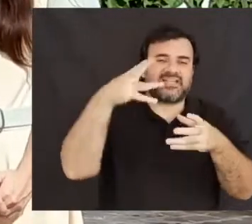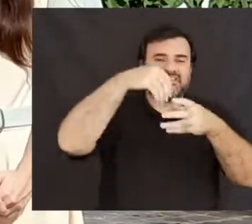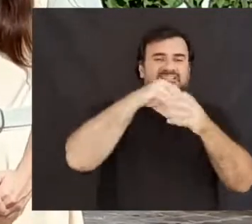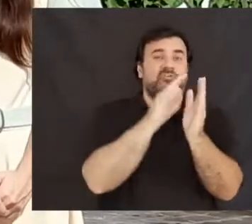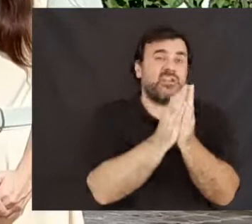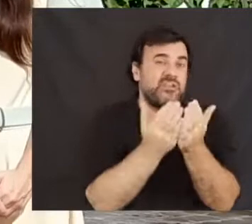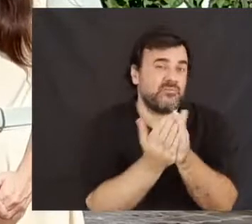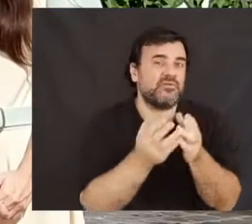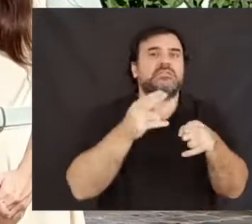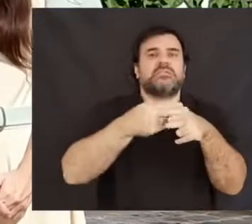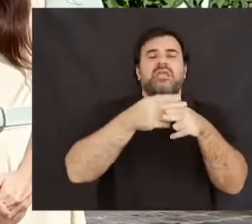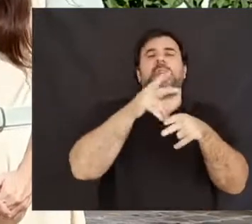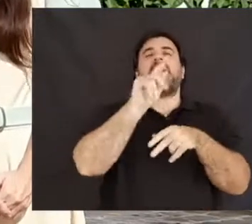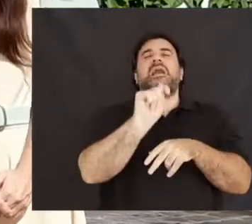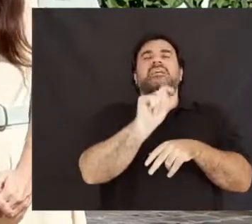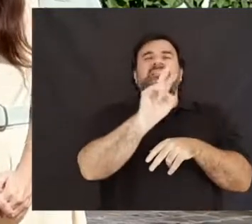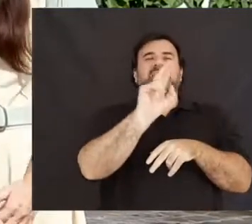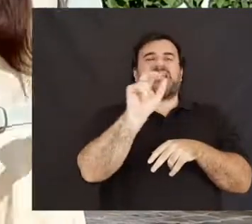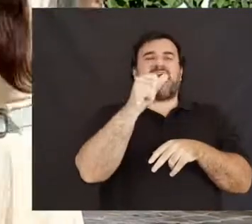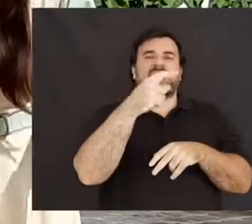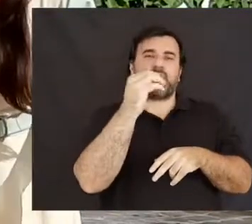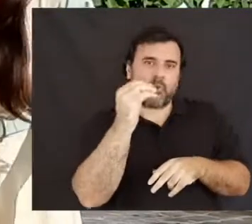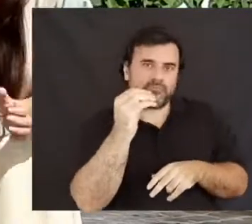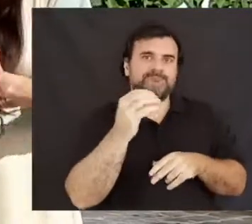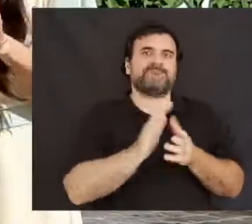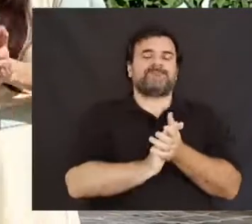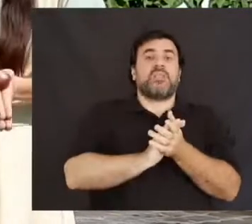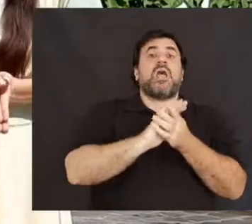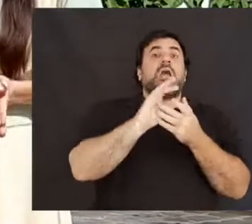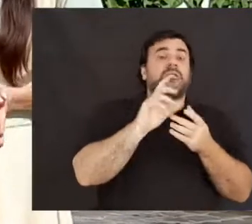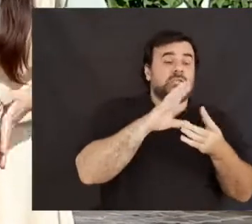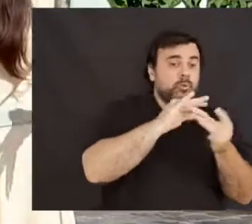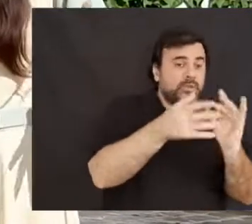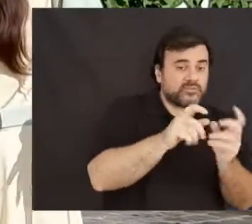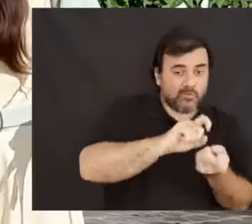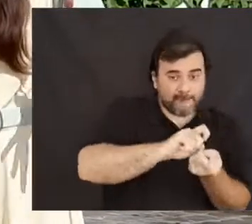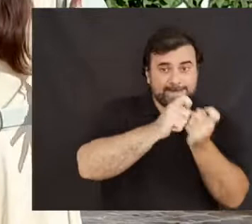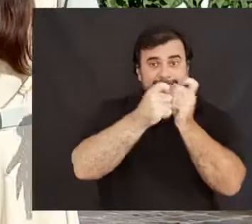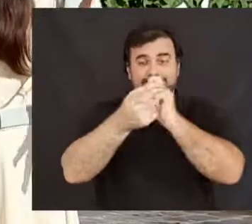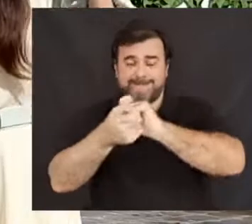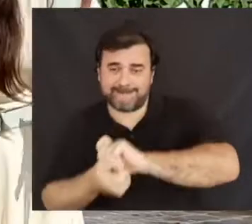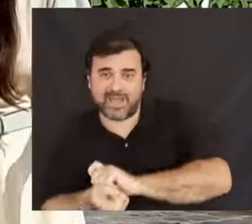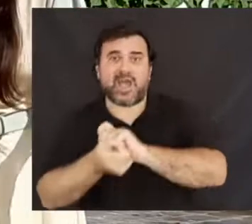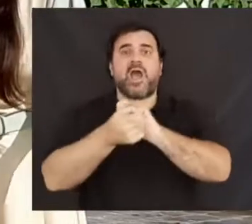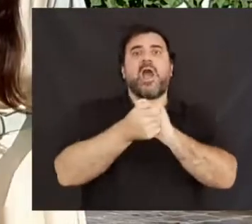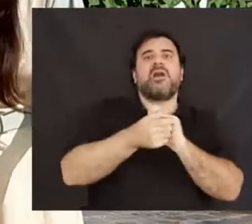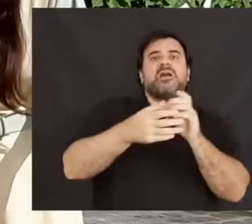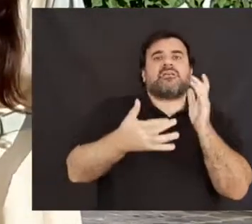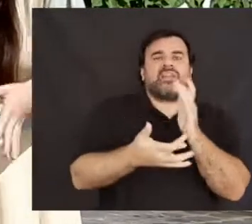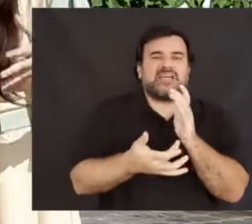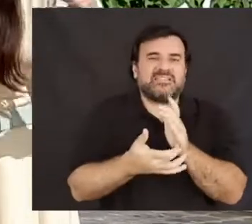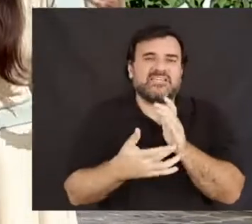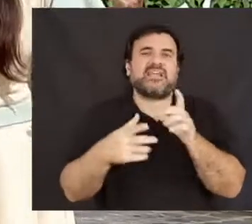parte de la antología de su obra Cumbres de Raso. Hemos realizado una adaptación con la técnica japonesa